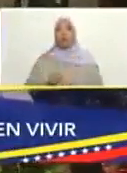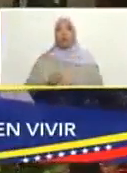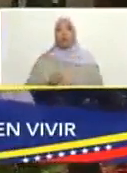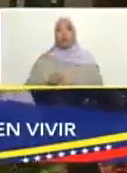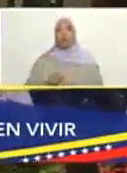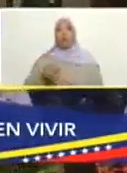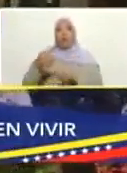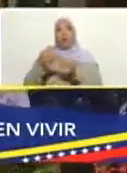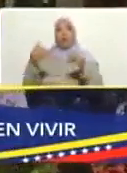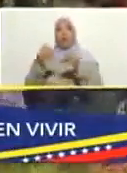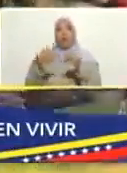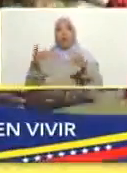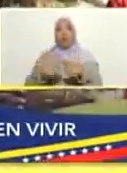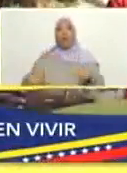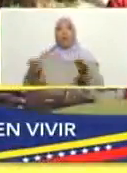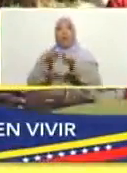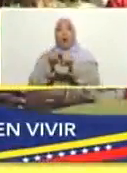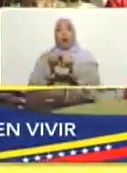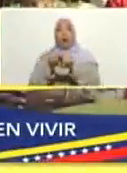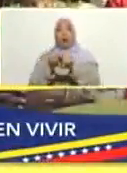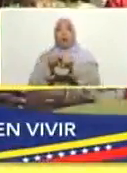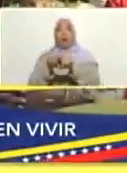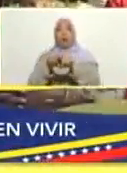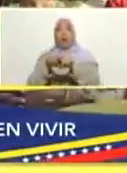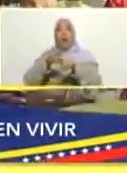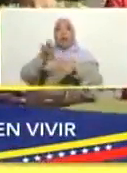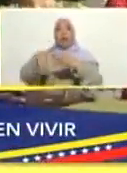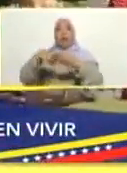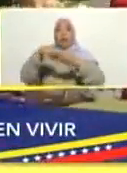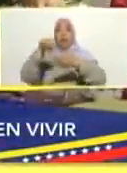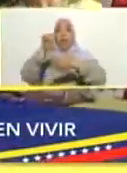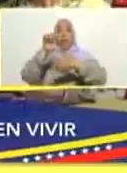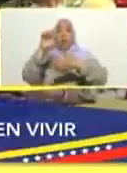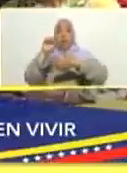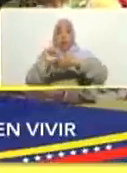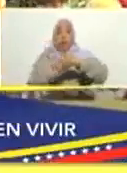una moneda común de Sudamérica.